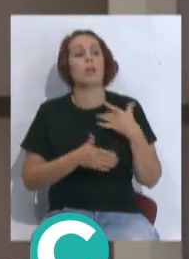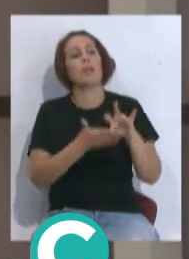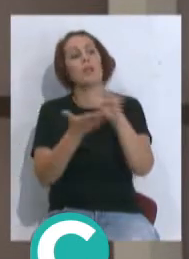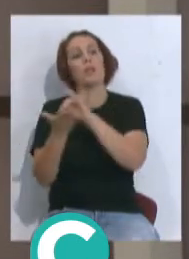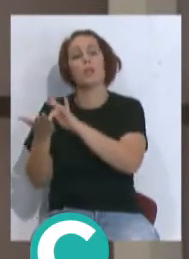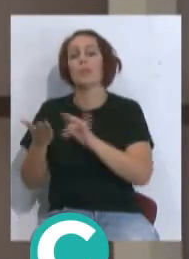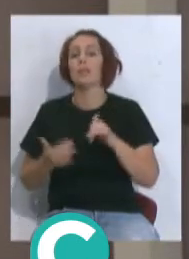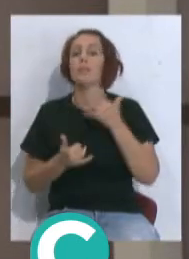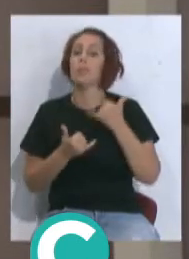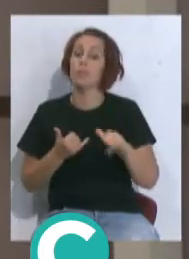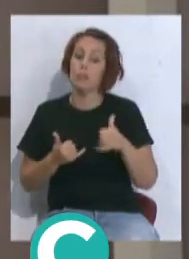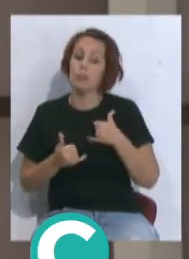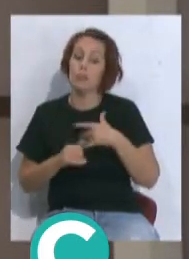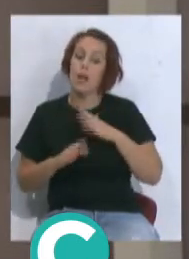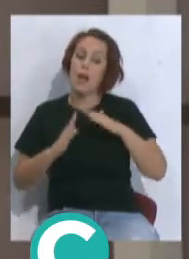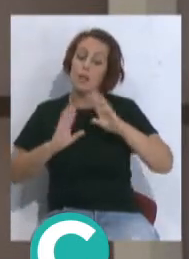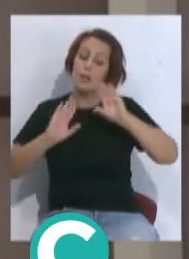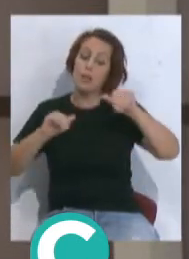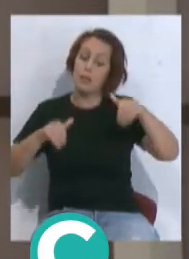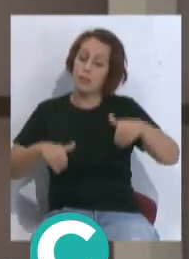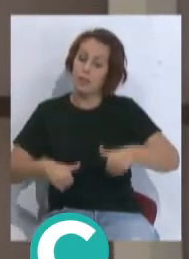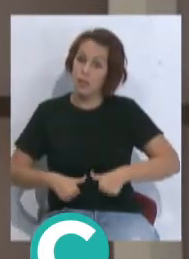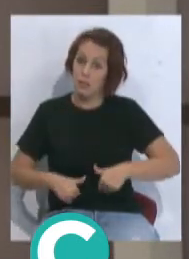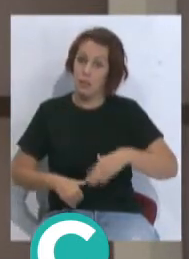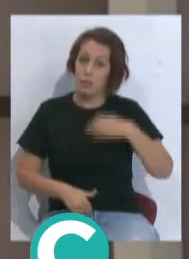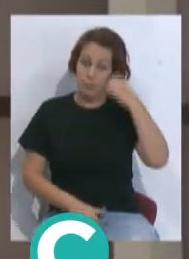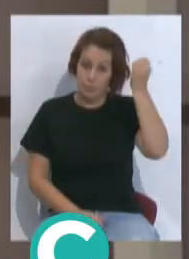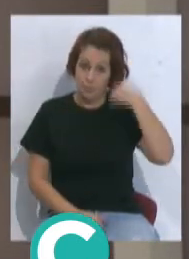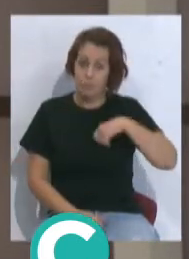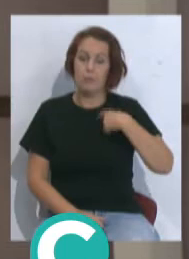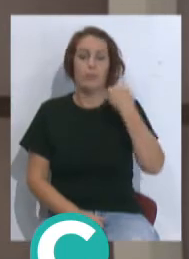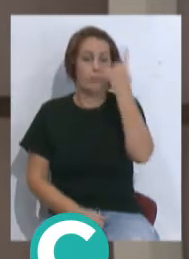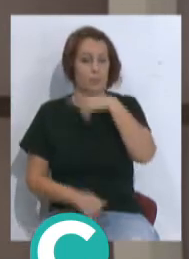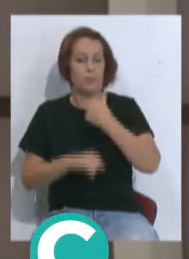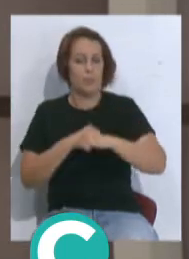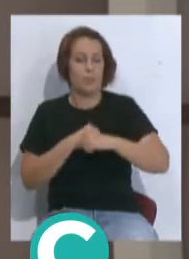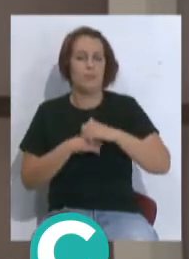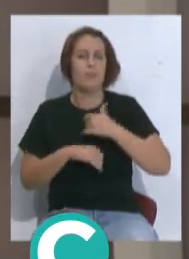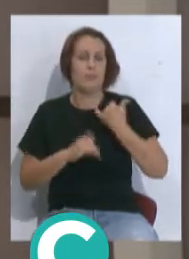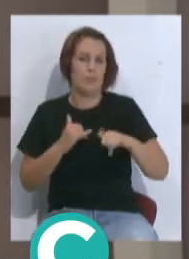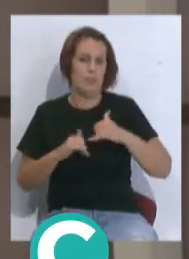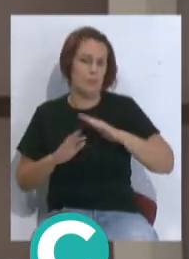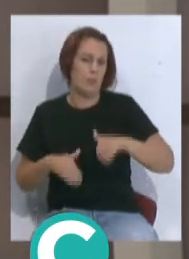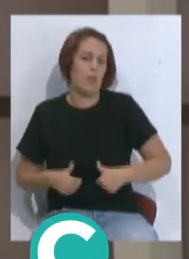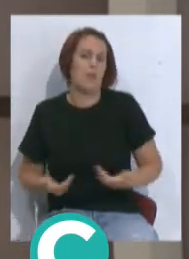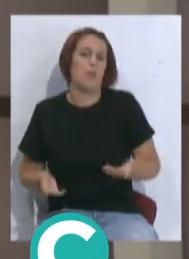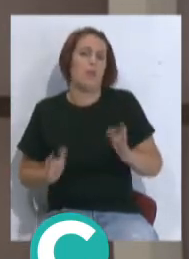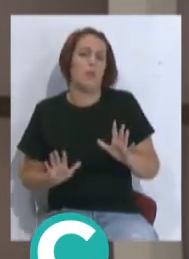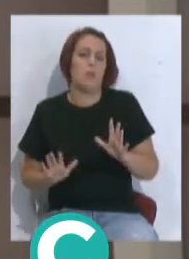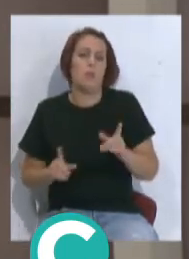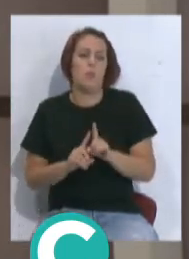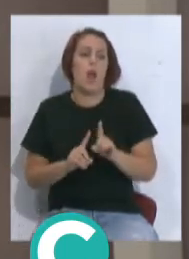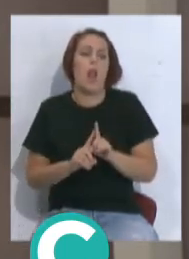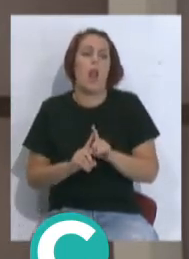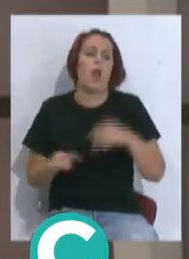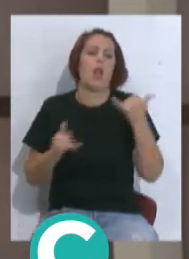vuelve al redil, tú lo has dicho también, el Juan Carlos en su momento, con los Carapapa, al final volvieron, pero yo no creo que les harían mal la jugada